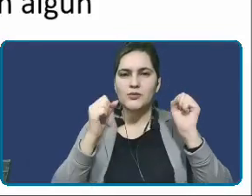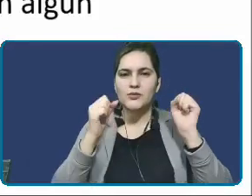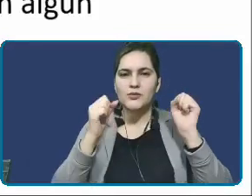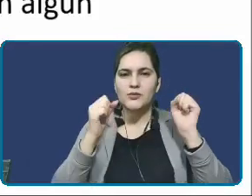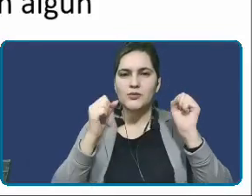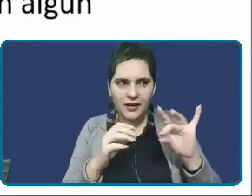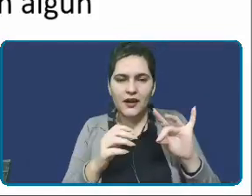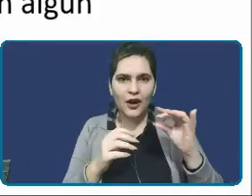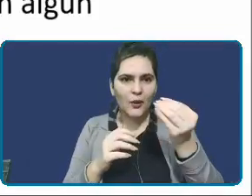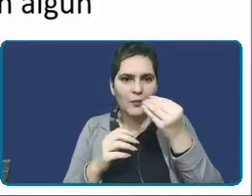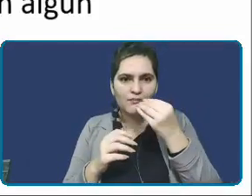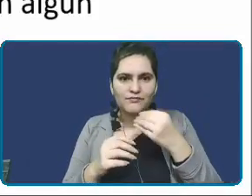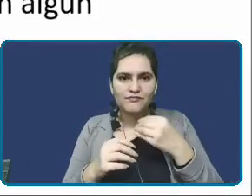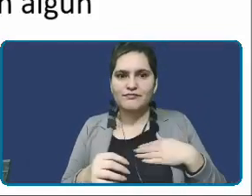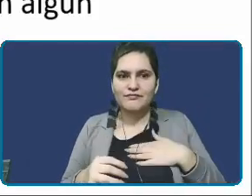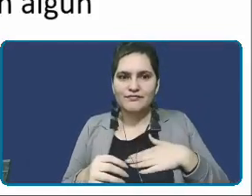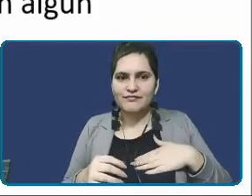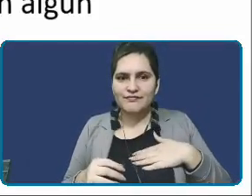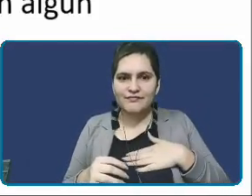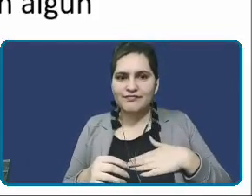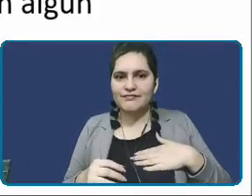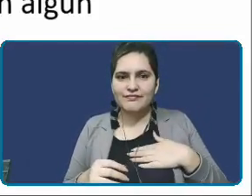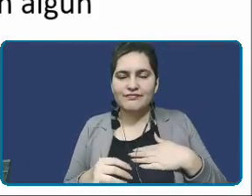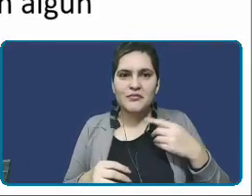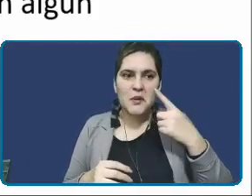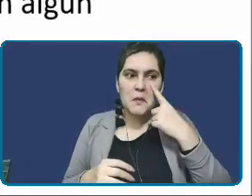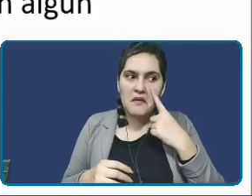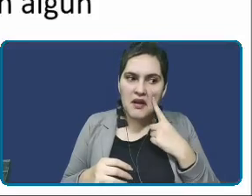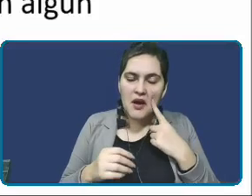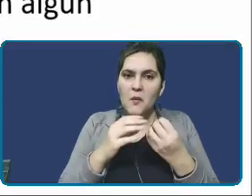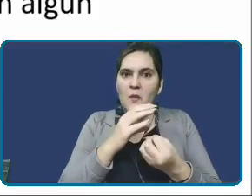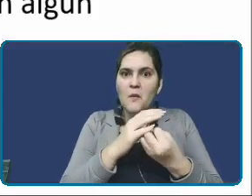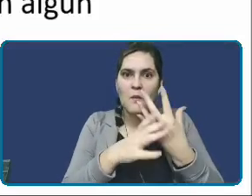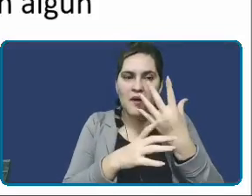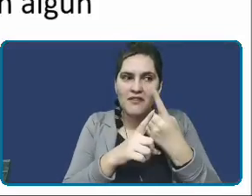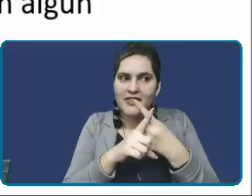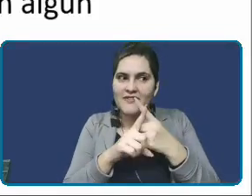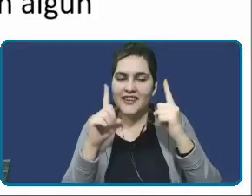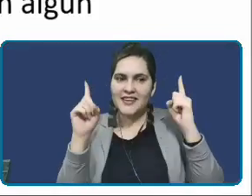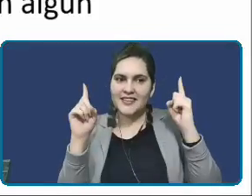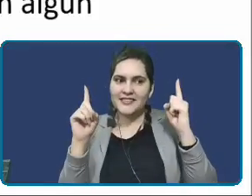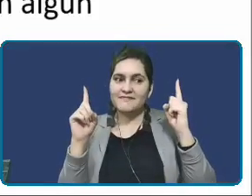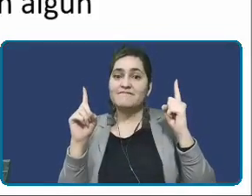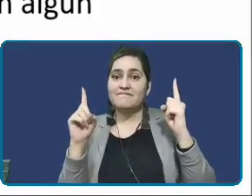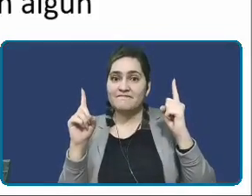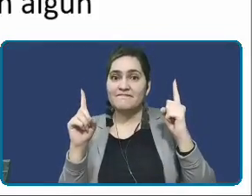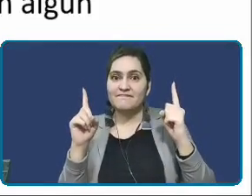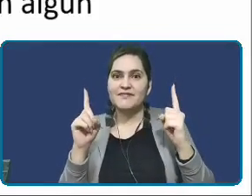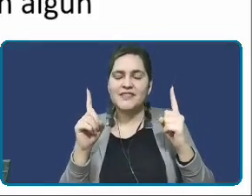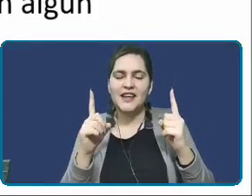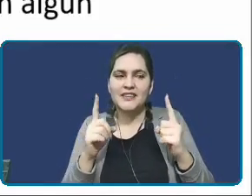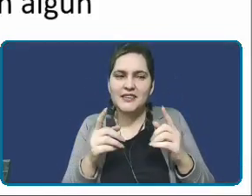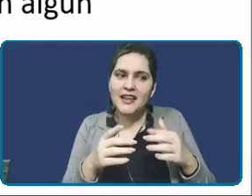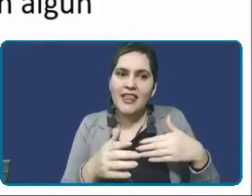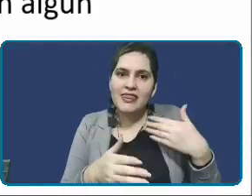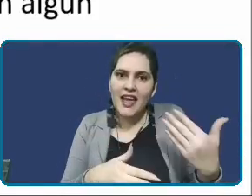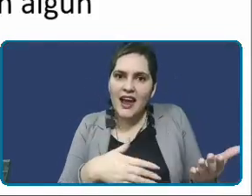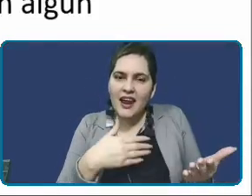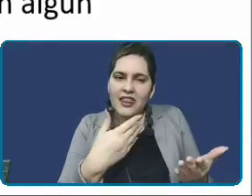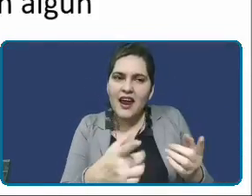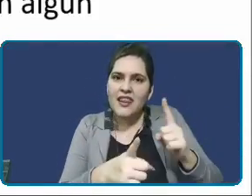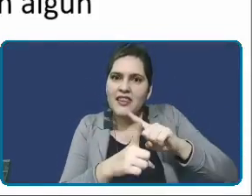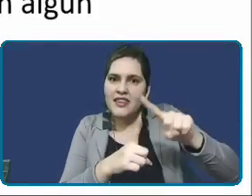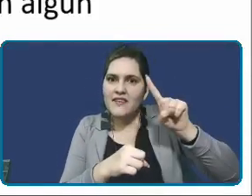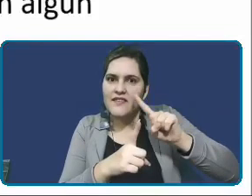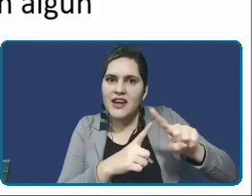agradable o ameno y poder ir a probar a lo mejor algo diferente. Entonces, ofrecer muchas opciones de alimento